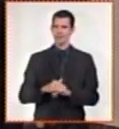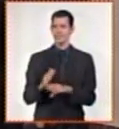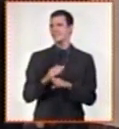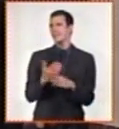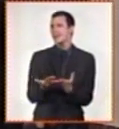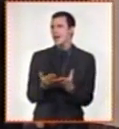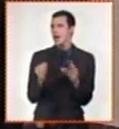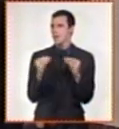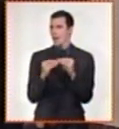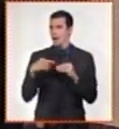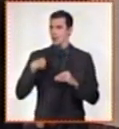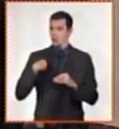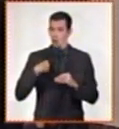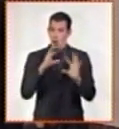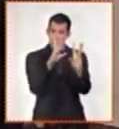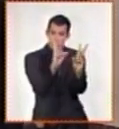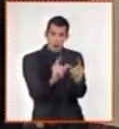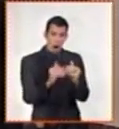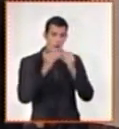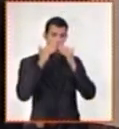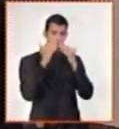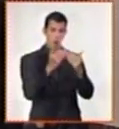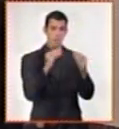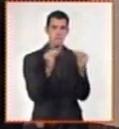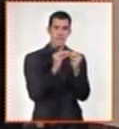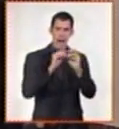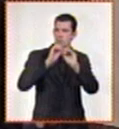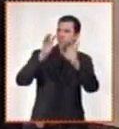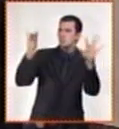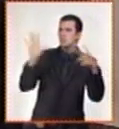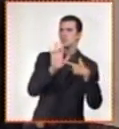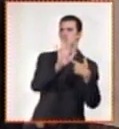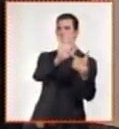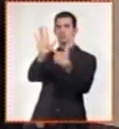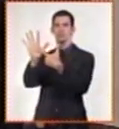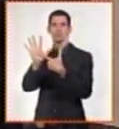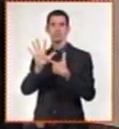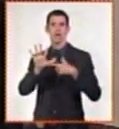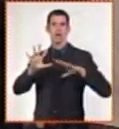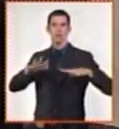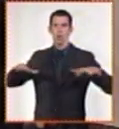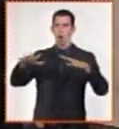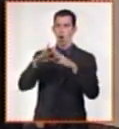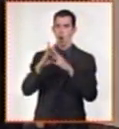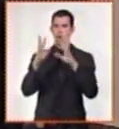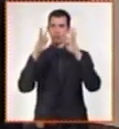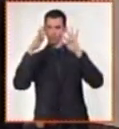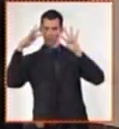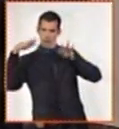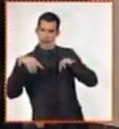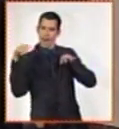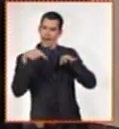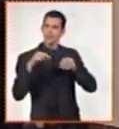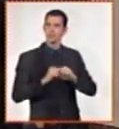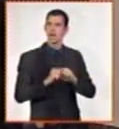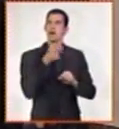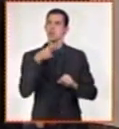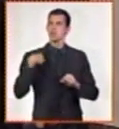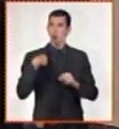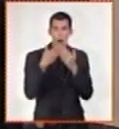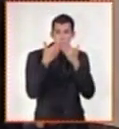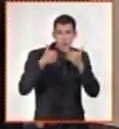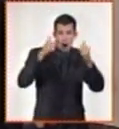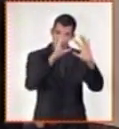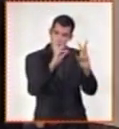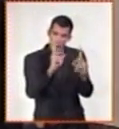internautas chinos presentan al mundo historia de China, del Partido Comunista de China, del pueblo y